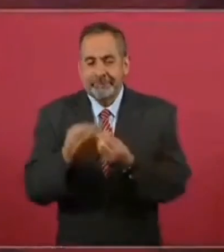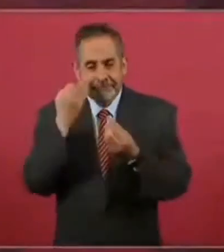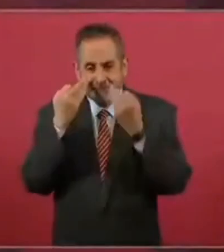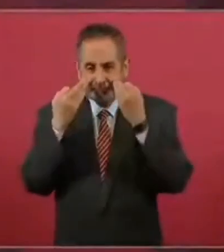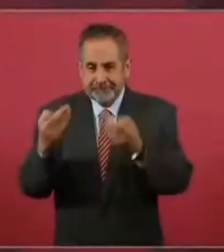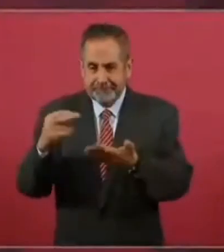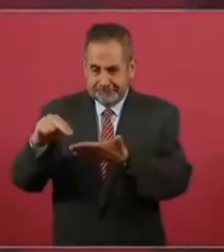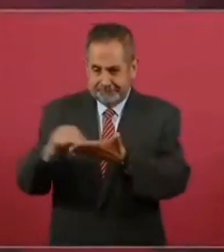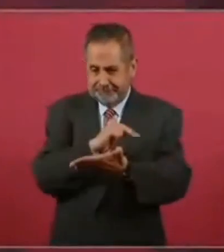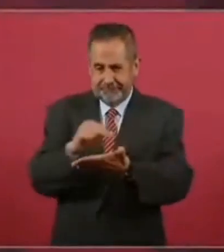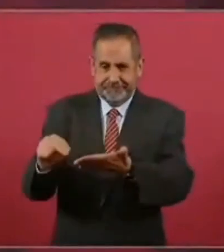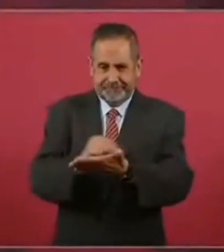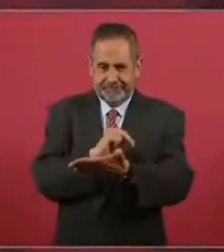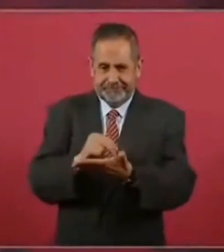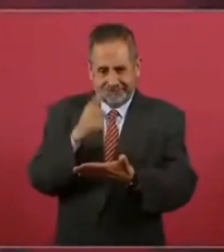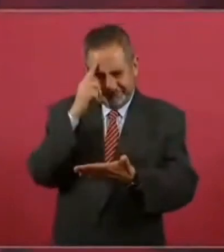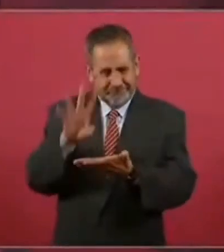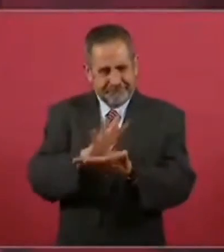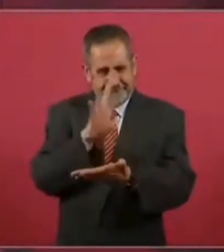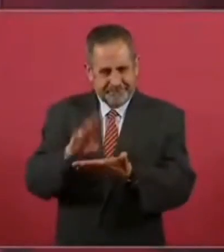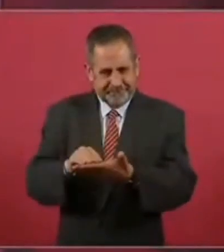en